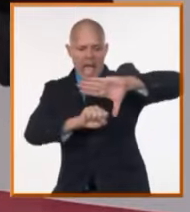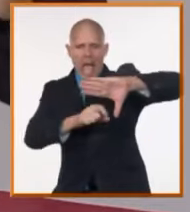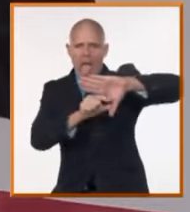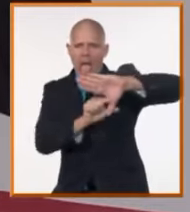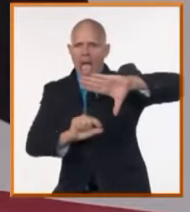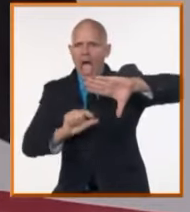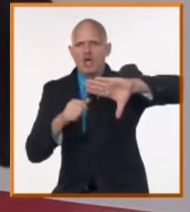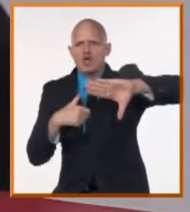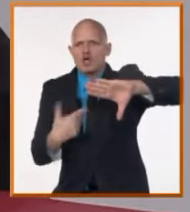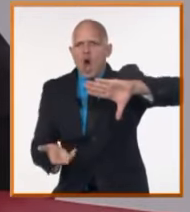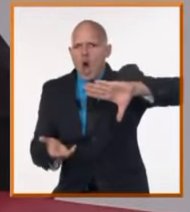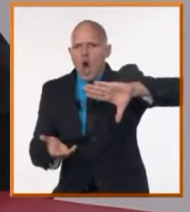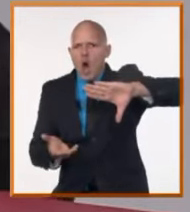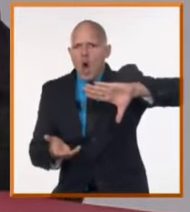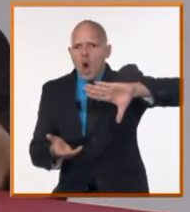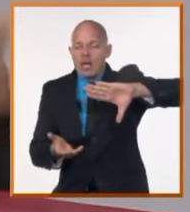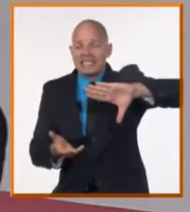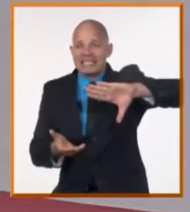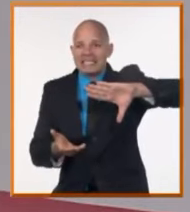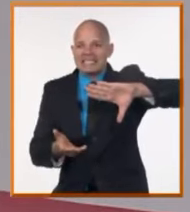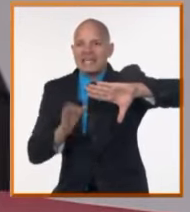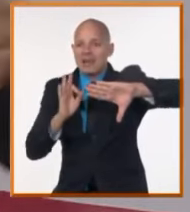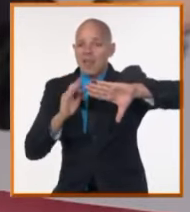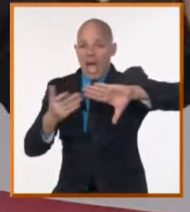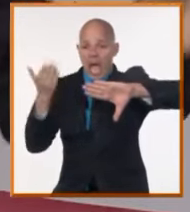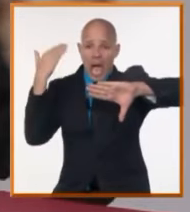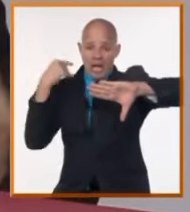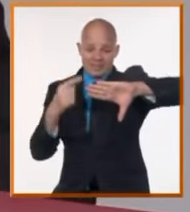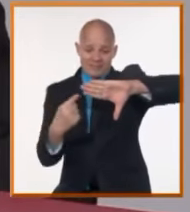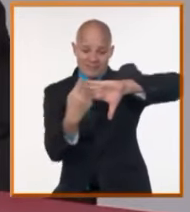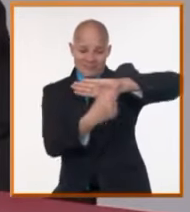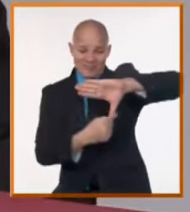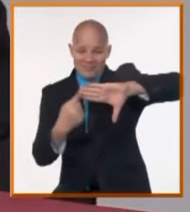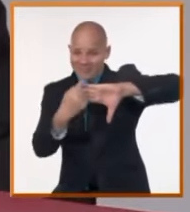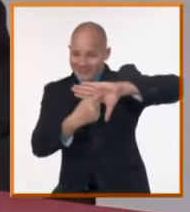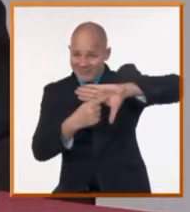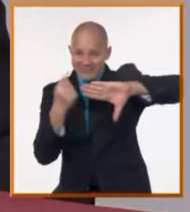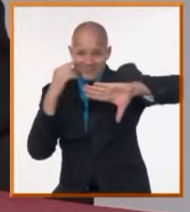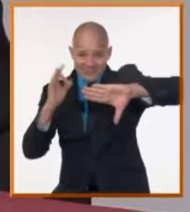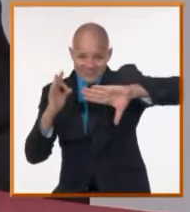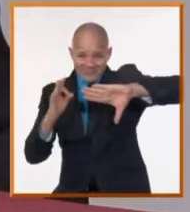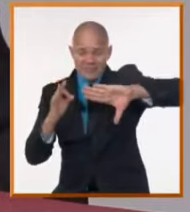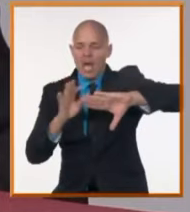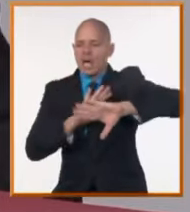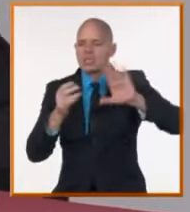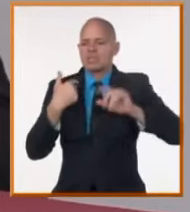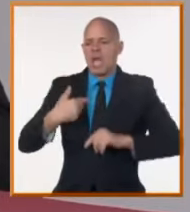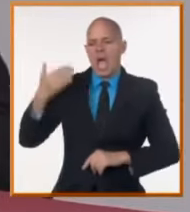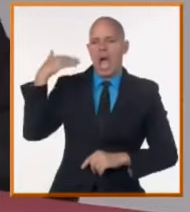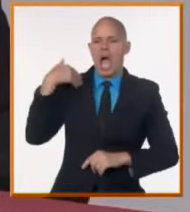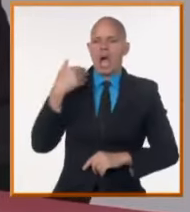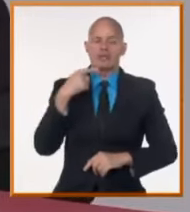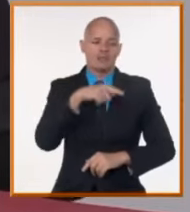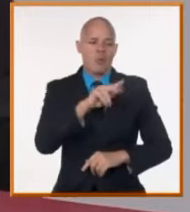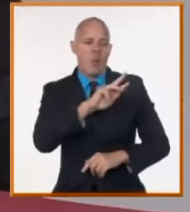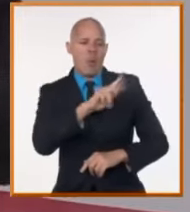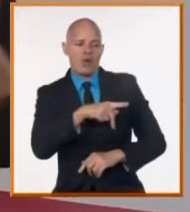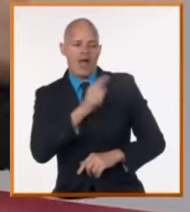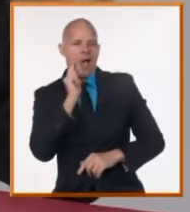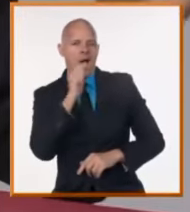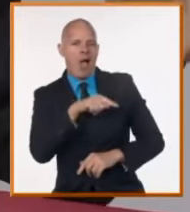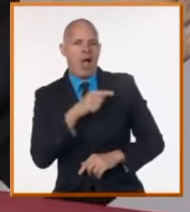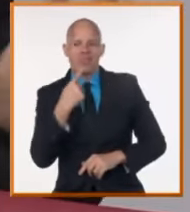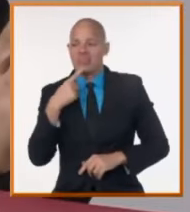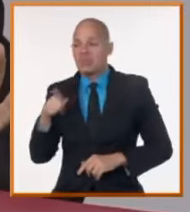Unidos ya California está en sus proyectos. Y la otra cosa es que en Gran Bretaña el gobierno británico les pide firmar un pacto en